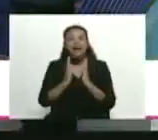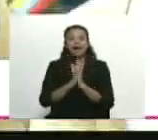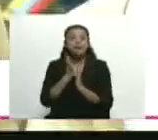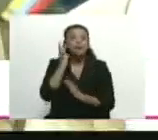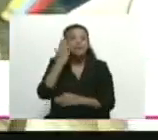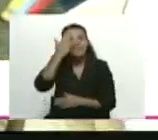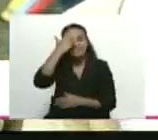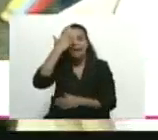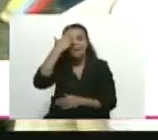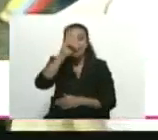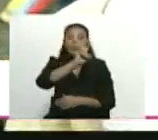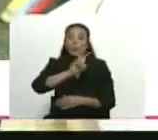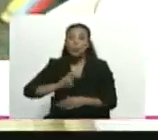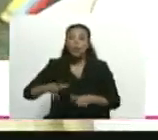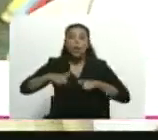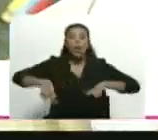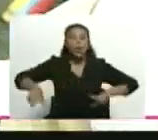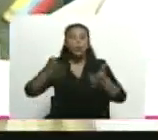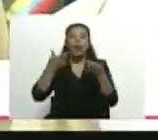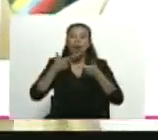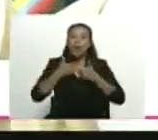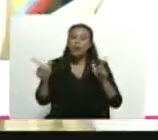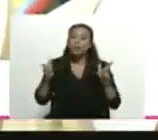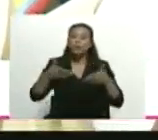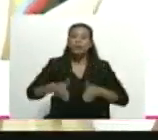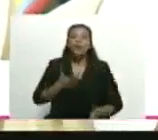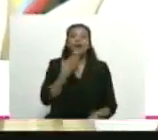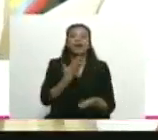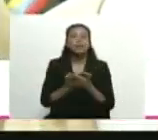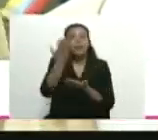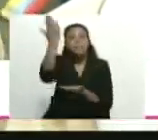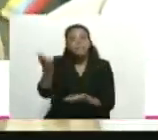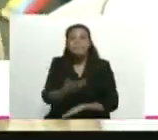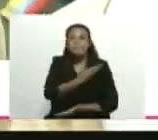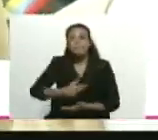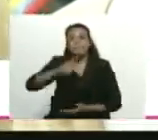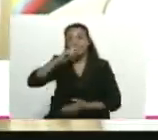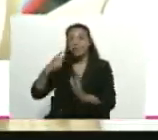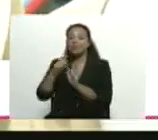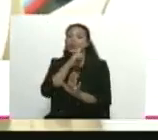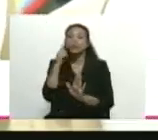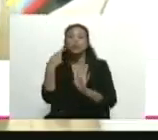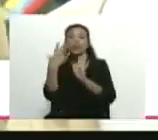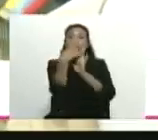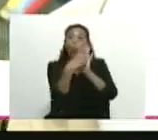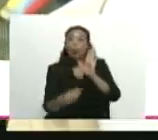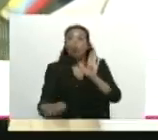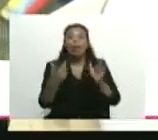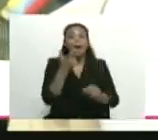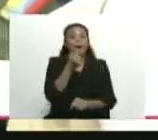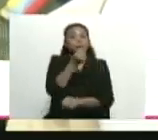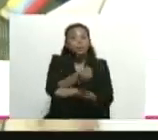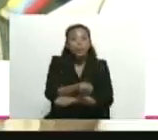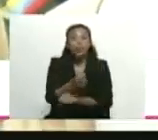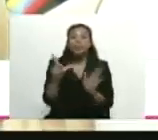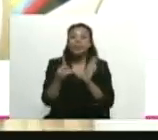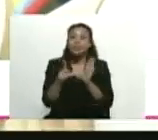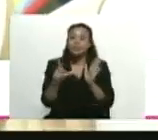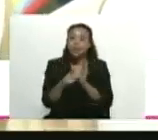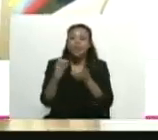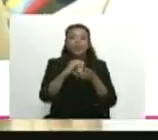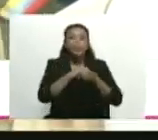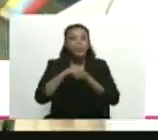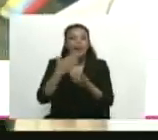sabios, Trujillo, cuna de la libertad. Así agradecerle, es. Presidente, en nombre de todos los bachilleres de la patria, por el